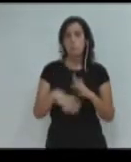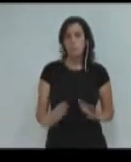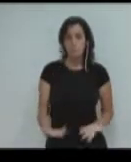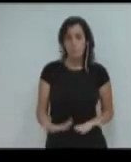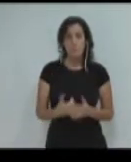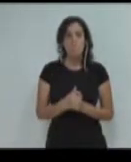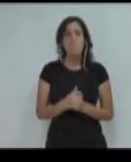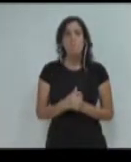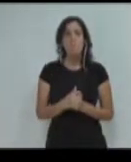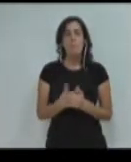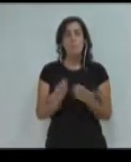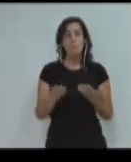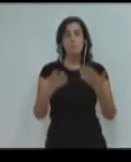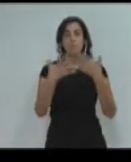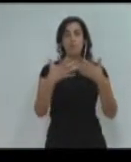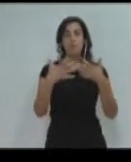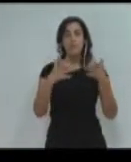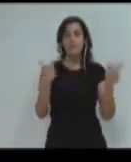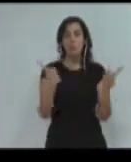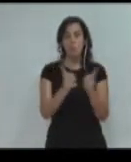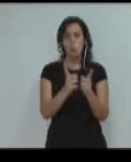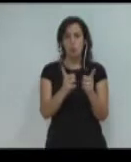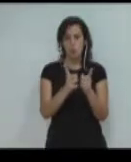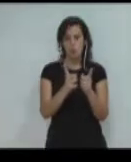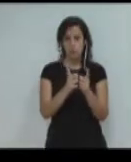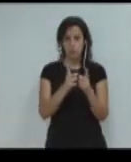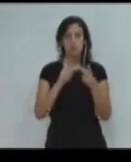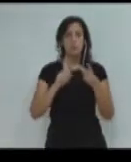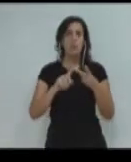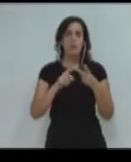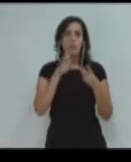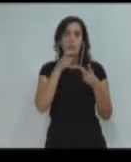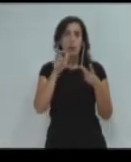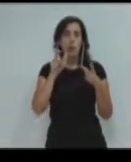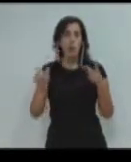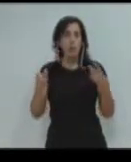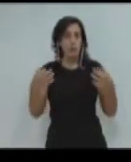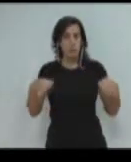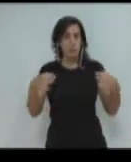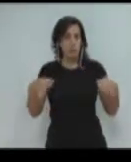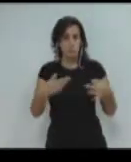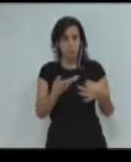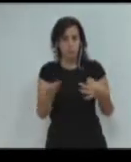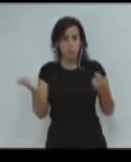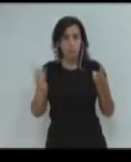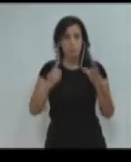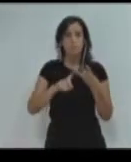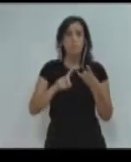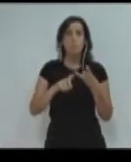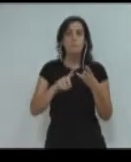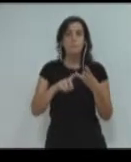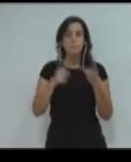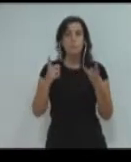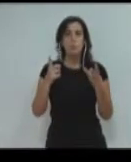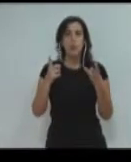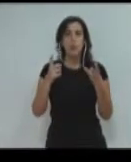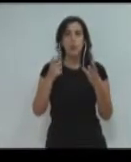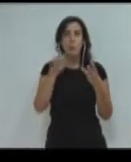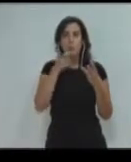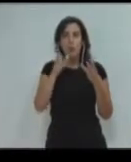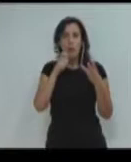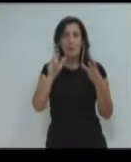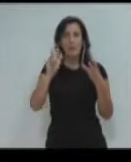de hacer frases cortas, utilizar palabras de uso común, evitar